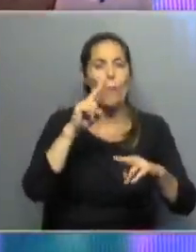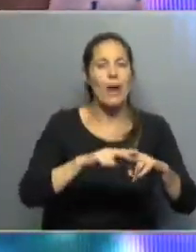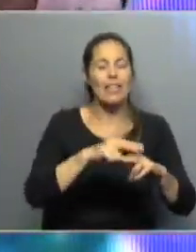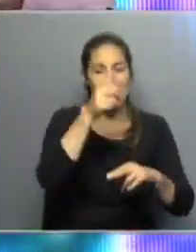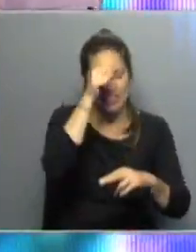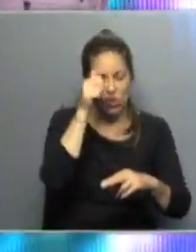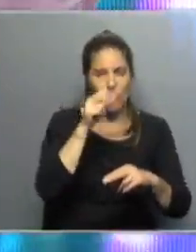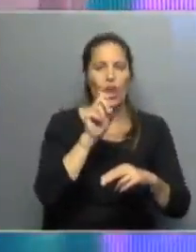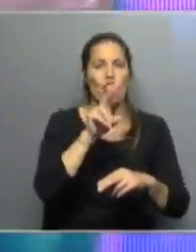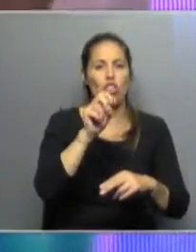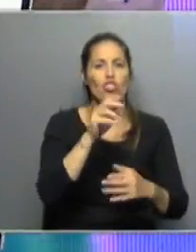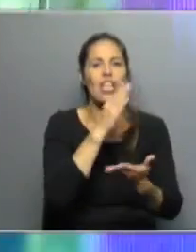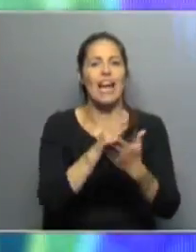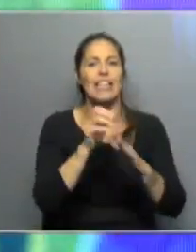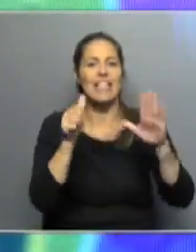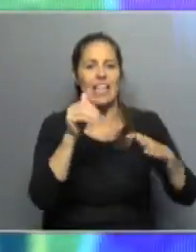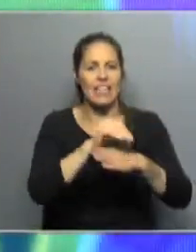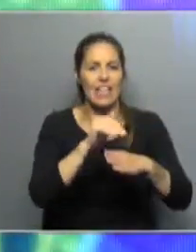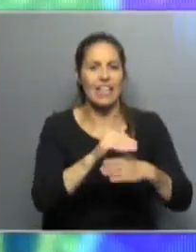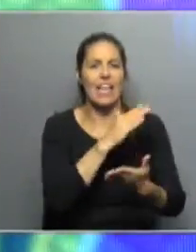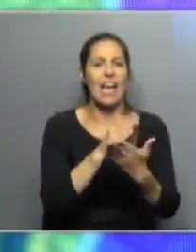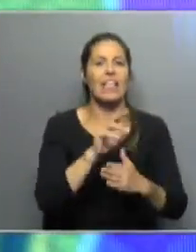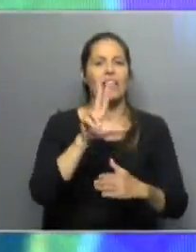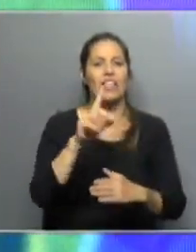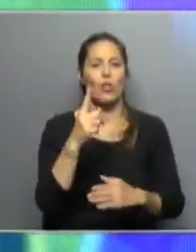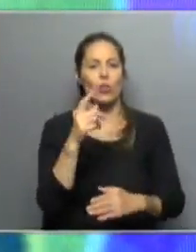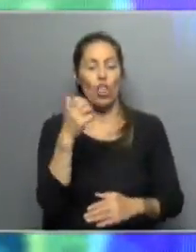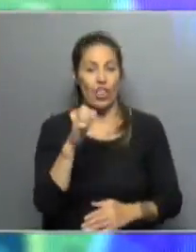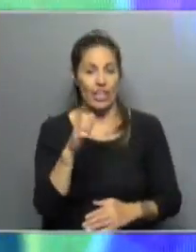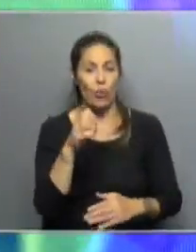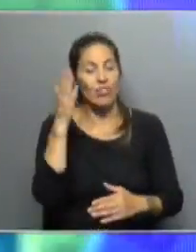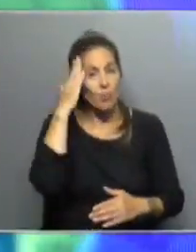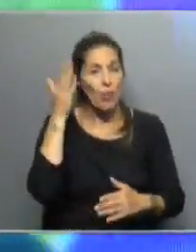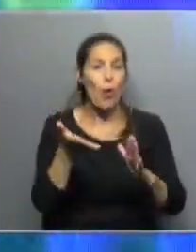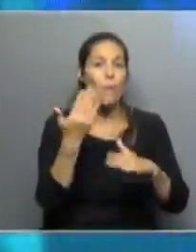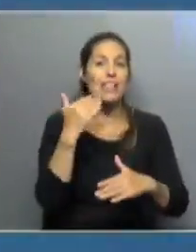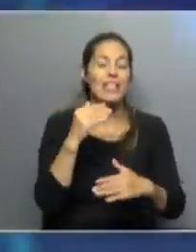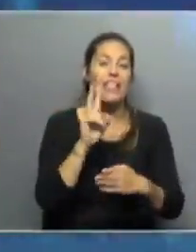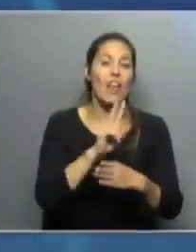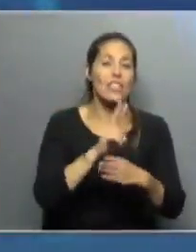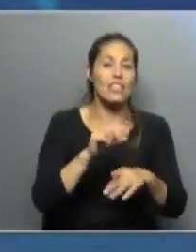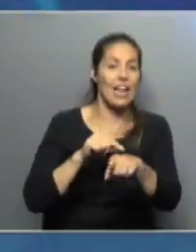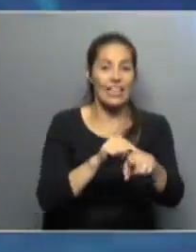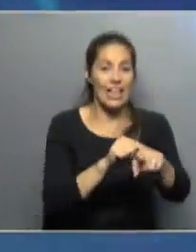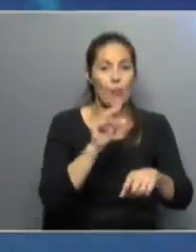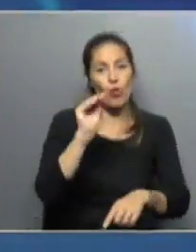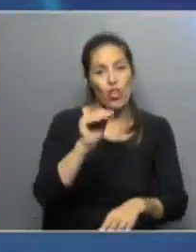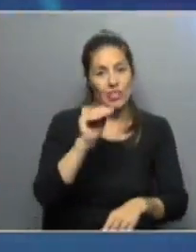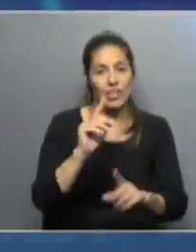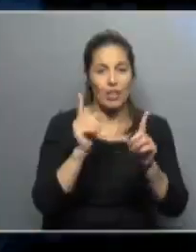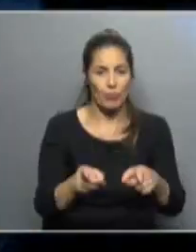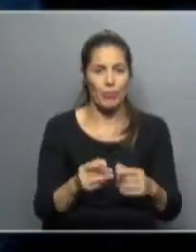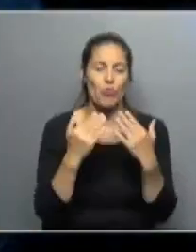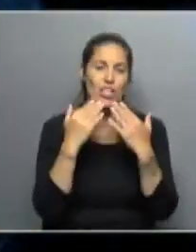de 12 a 18, hasta el 31 de enero, como decíamos, y cuando sepamos más de estas visitas guiadas, estaremos anunciándolo también.